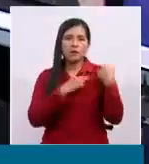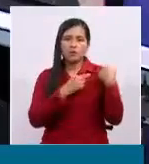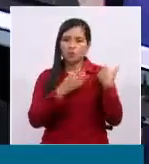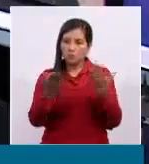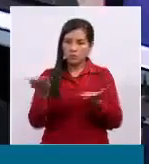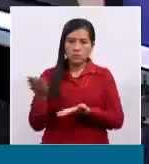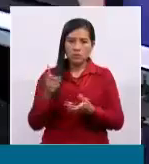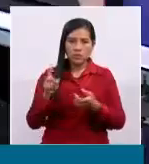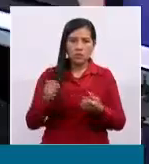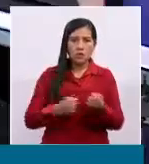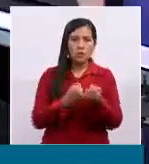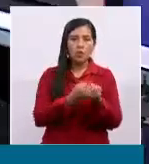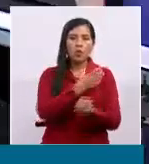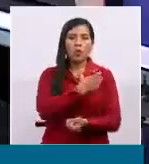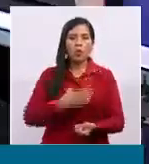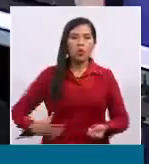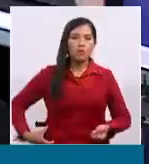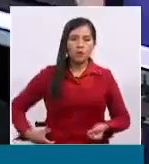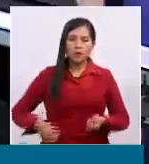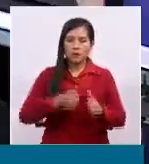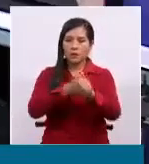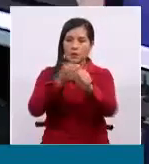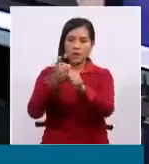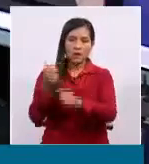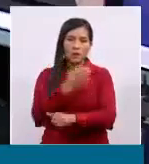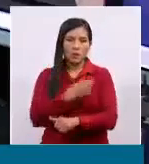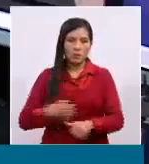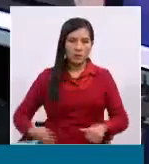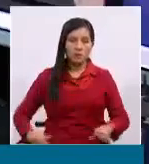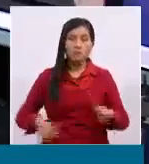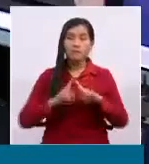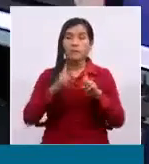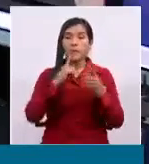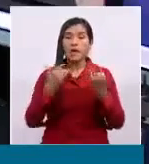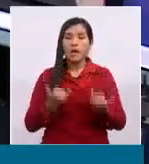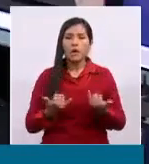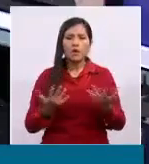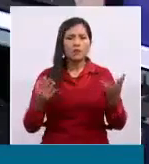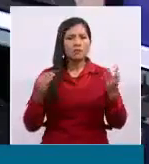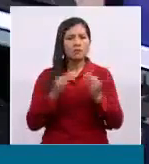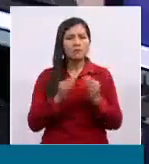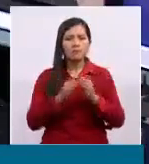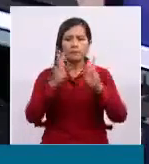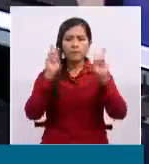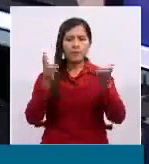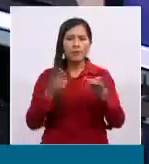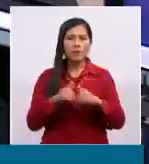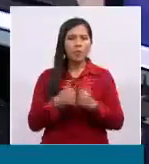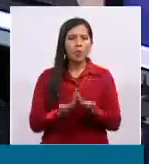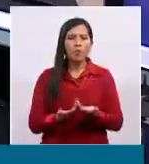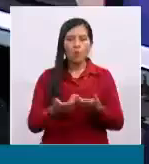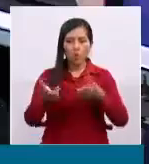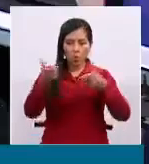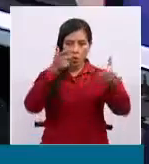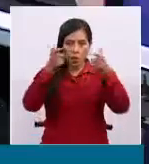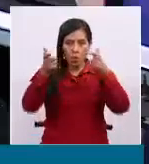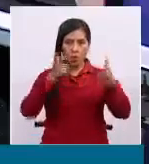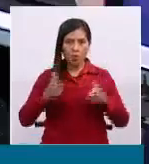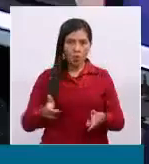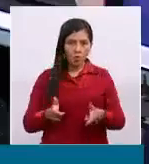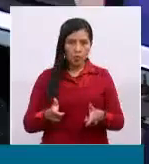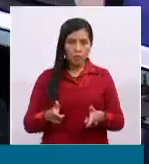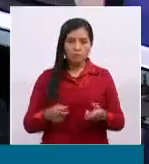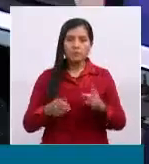una responsabilidad también ahí los gobiernos subnacionales. Ahora, el tema del control del exceso